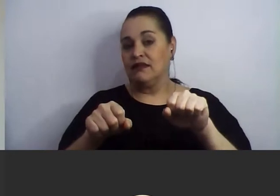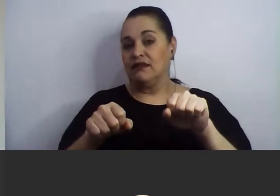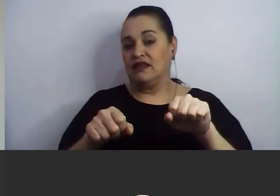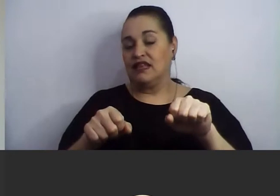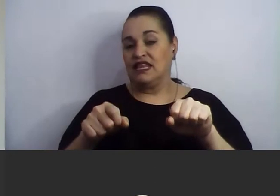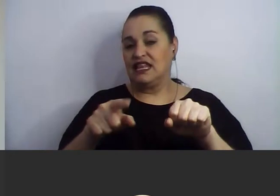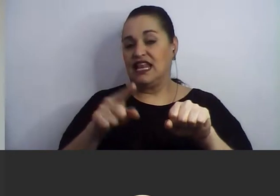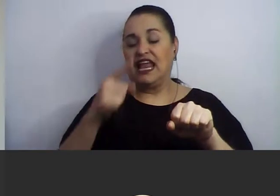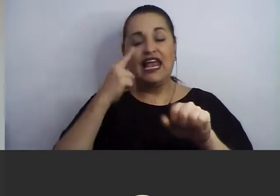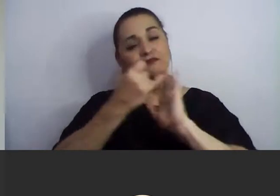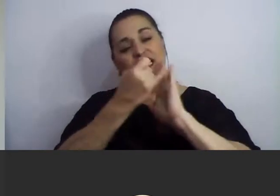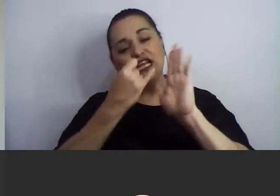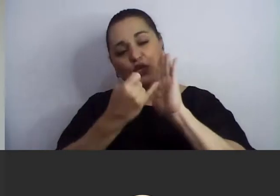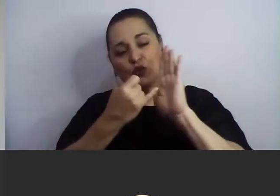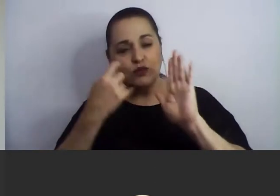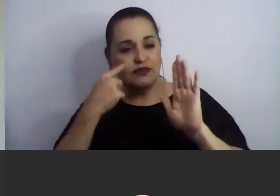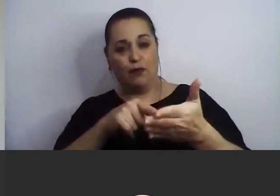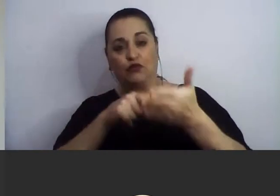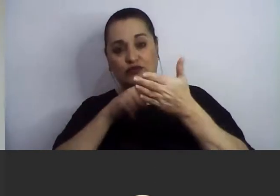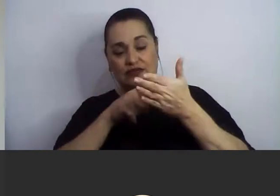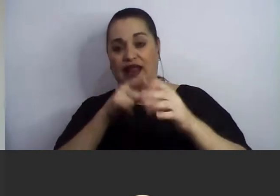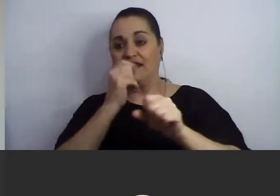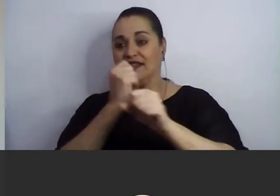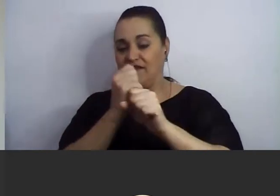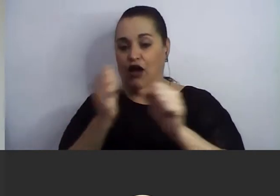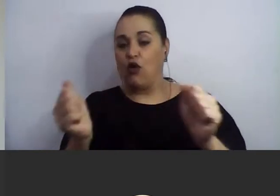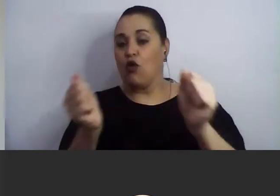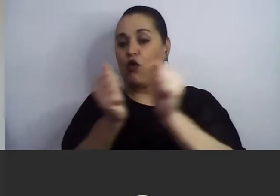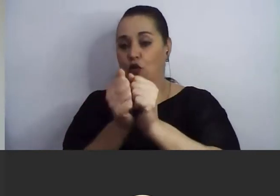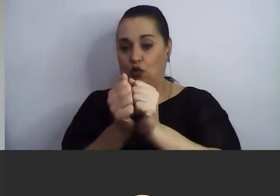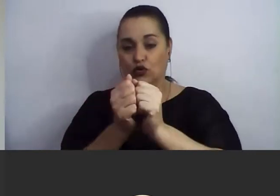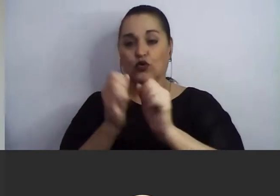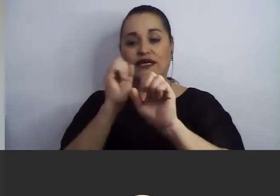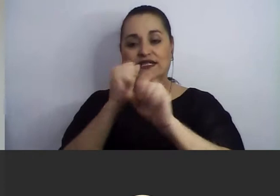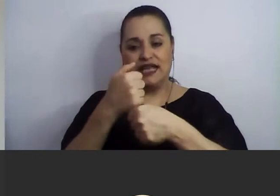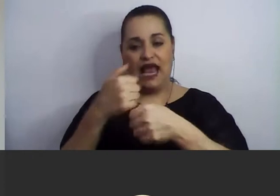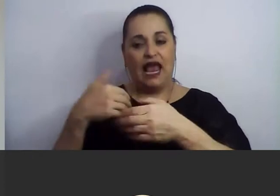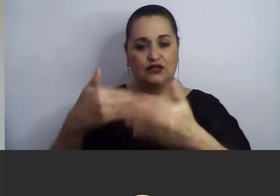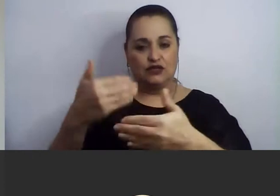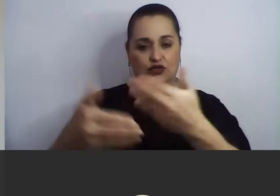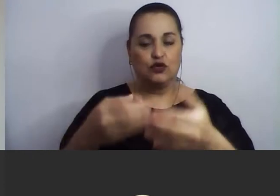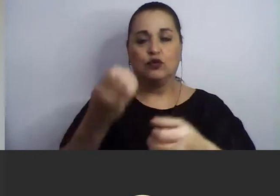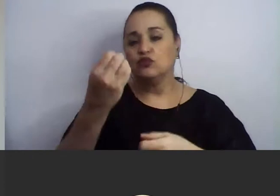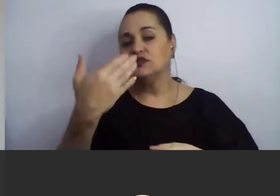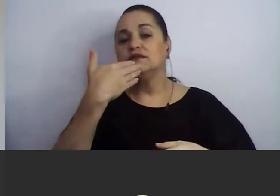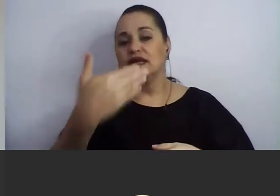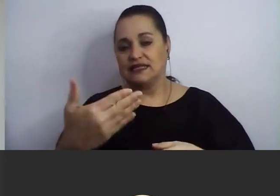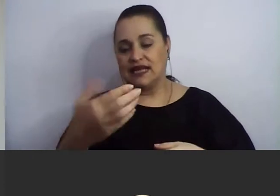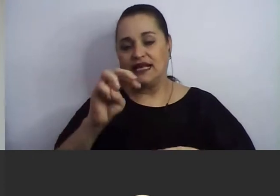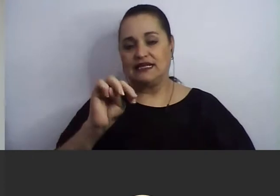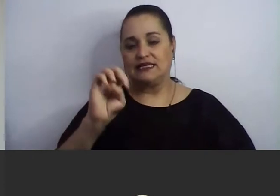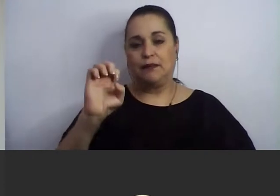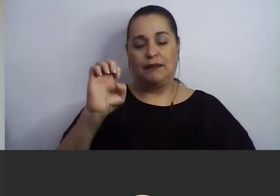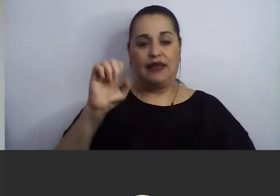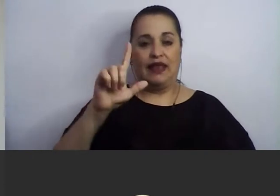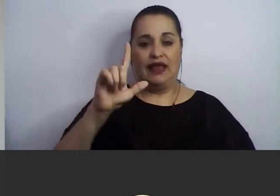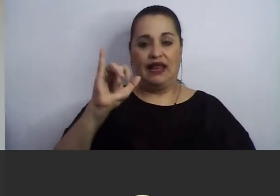ilustración de ese trabajo conjunto que se ha venido realizando. Así que muchísimas gracias doña Melisa.